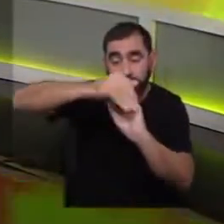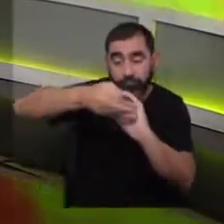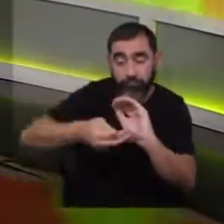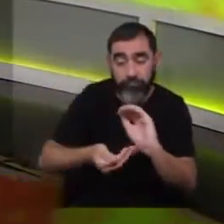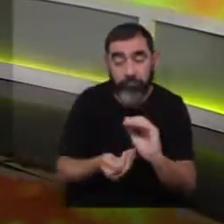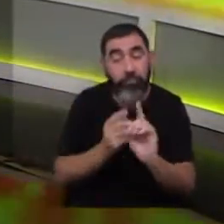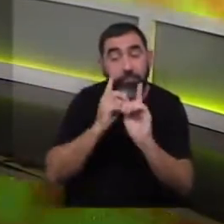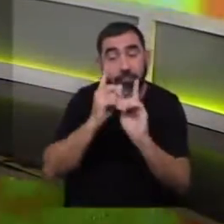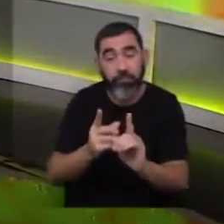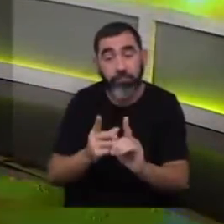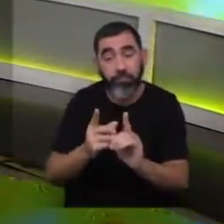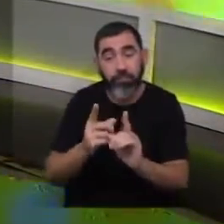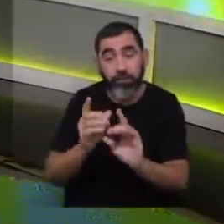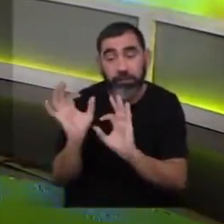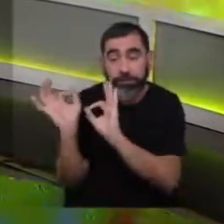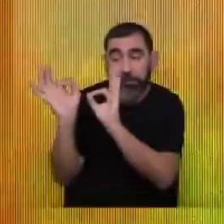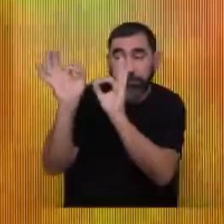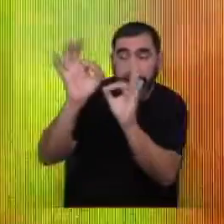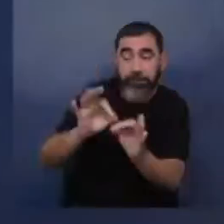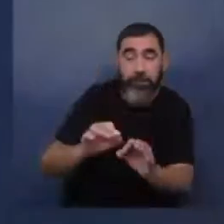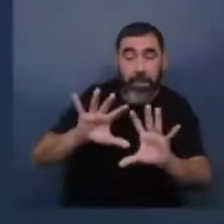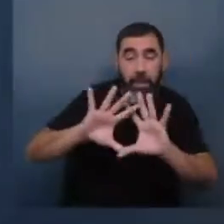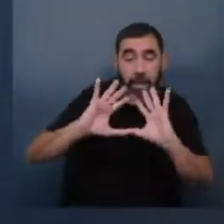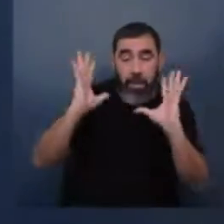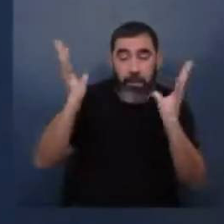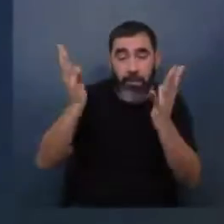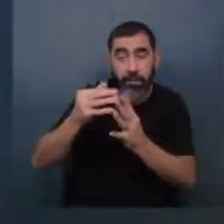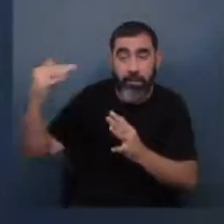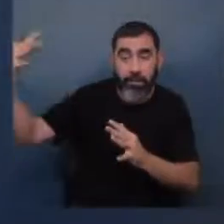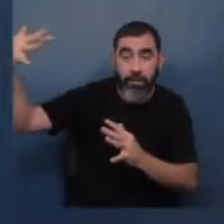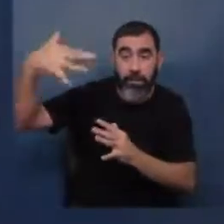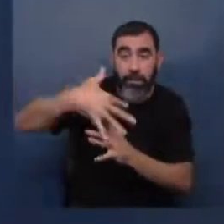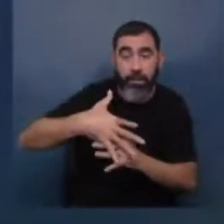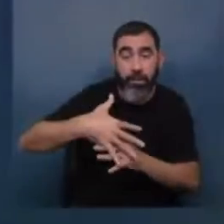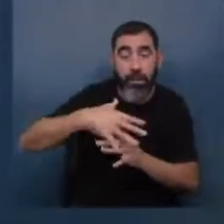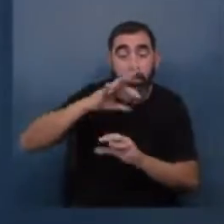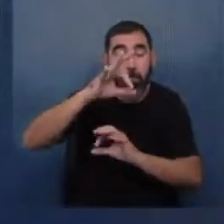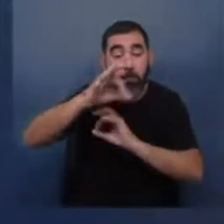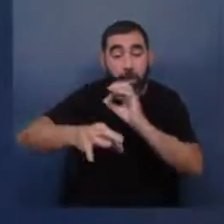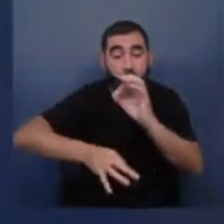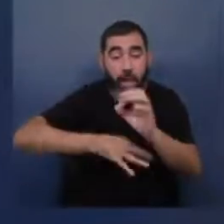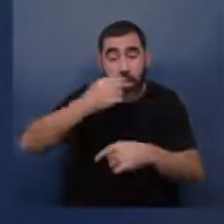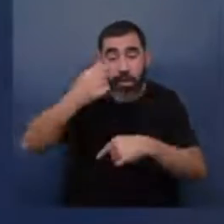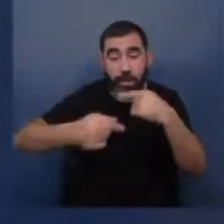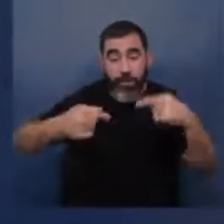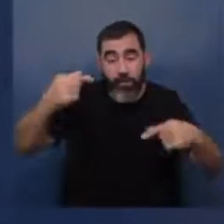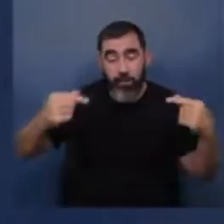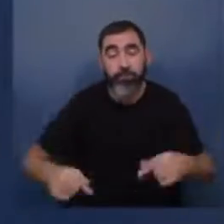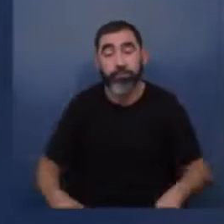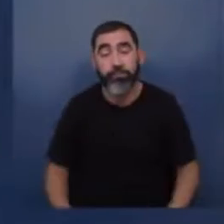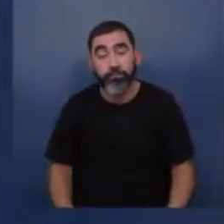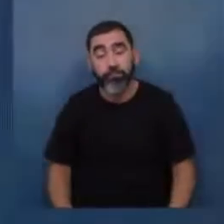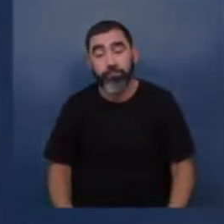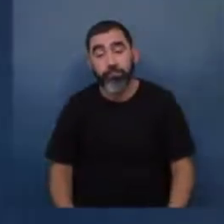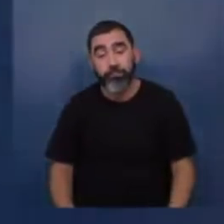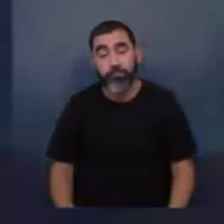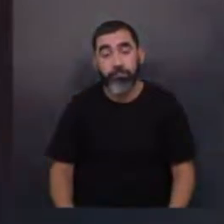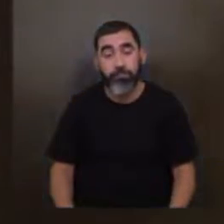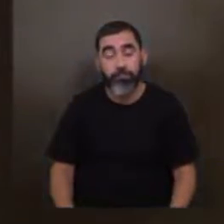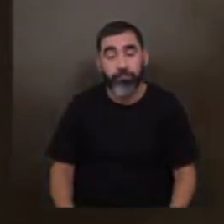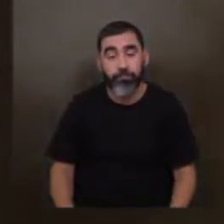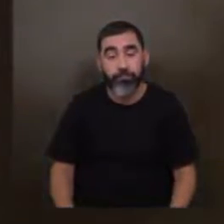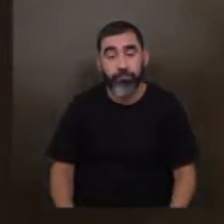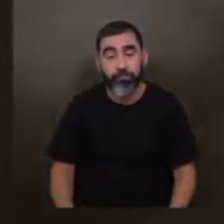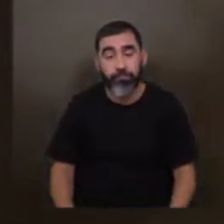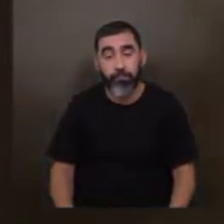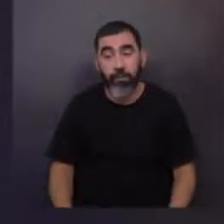también alcanza a la Tierra, la atmósfera solar, y también a los planetas del sistema solar. En esa atmósfera solar no